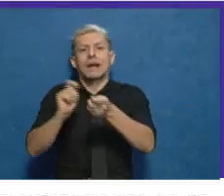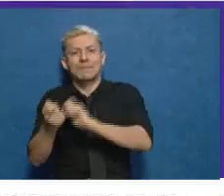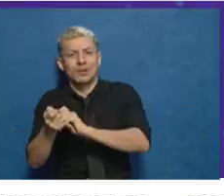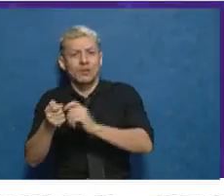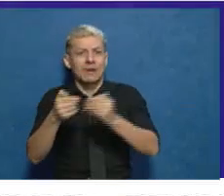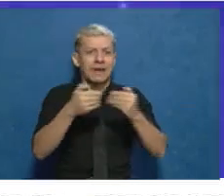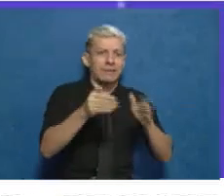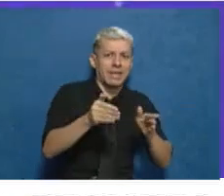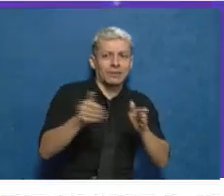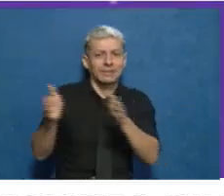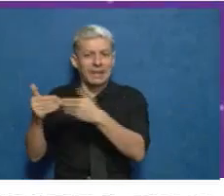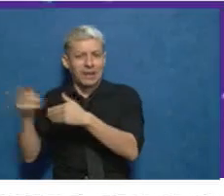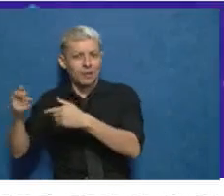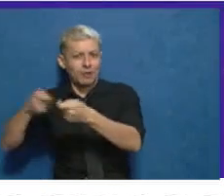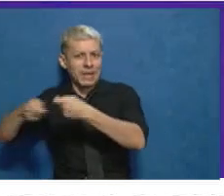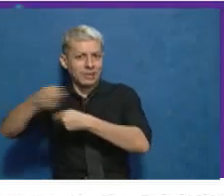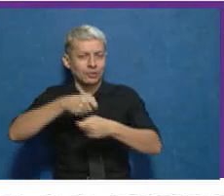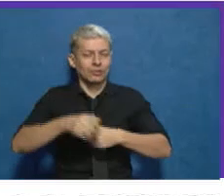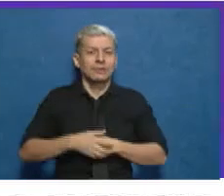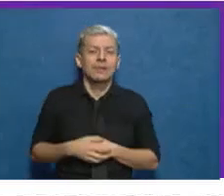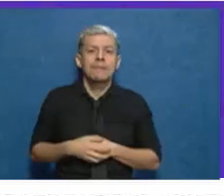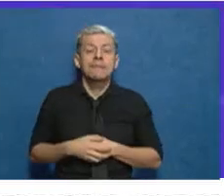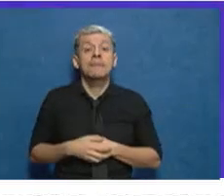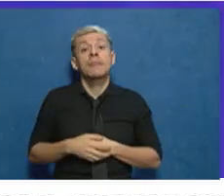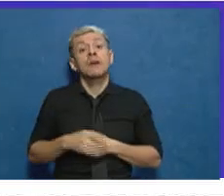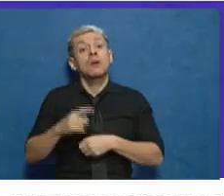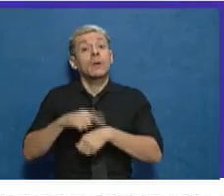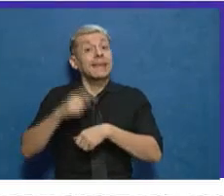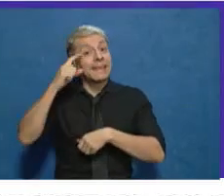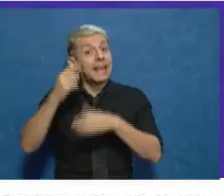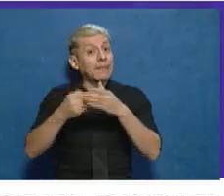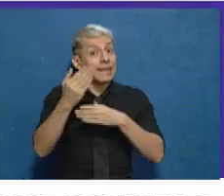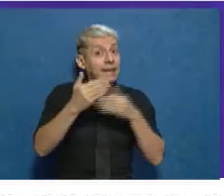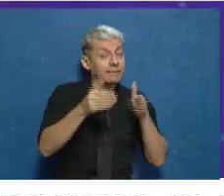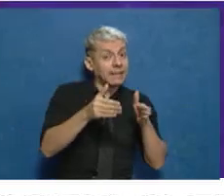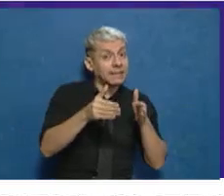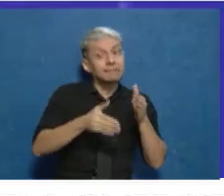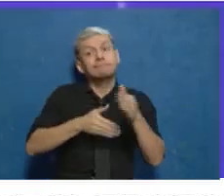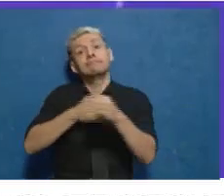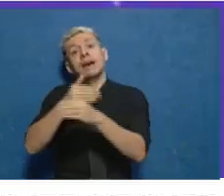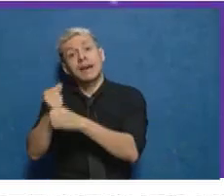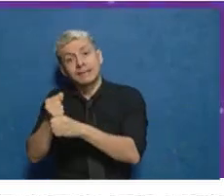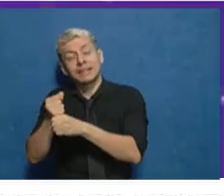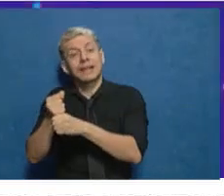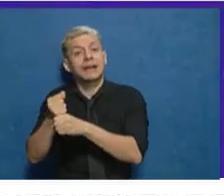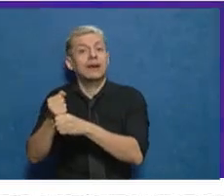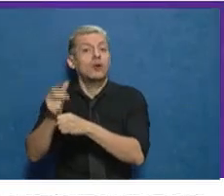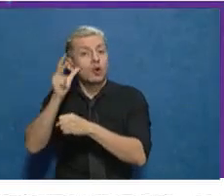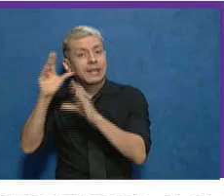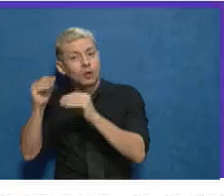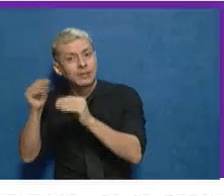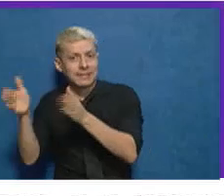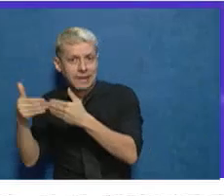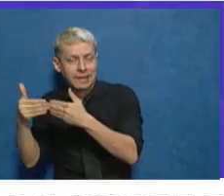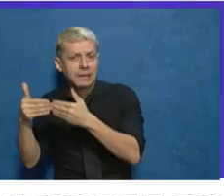desde CECITIS para la apertura de comercios a las 10 de la mañana y cerrar a las 20. Es sugerencia, pero como dicen, ya de